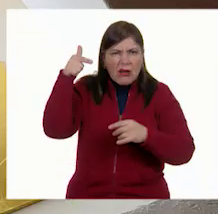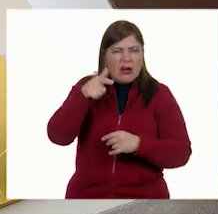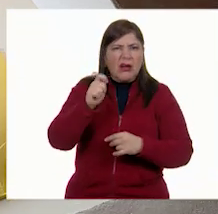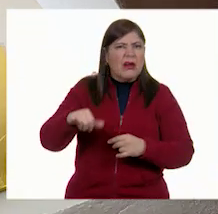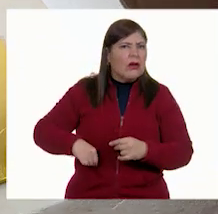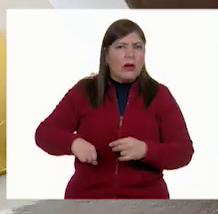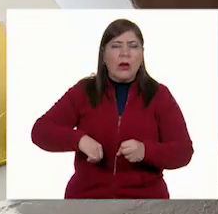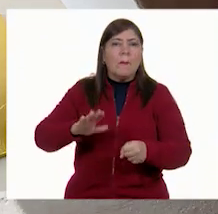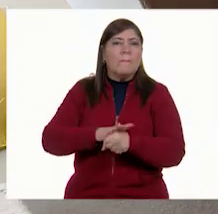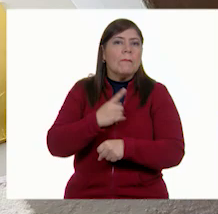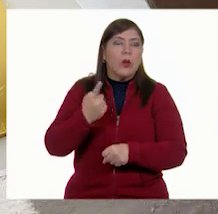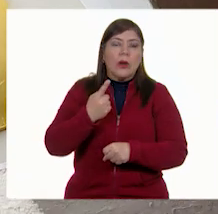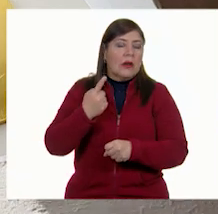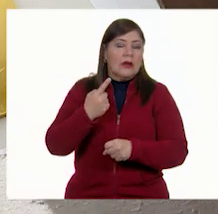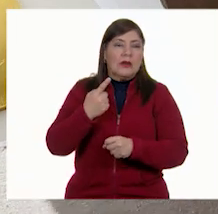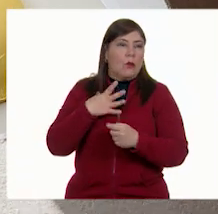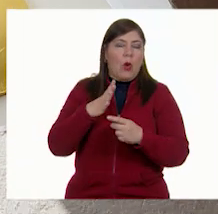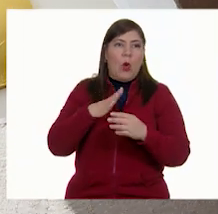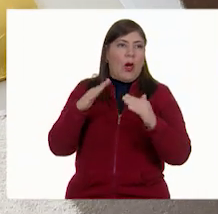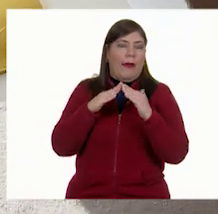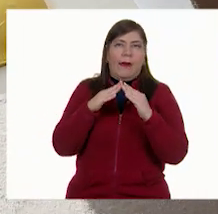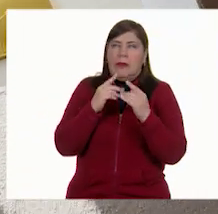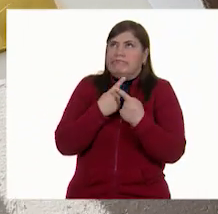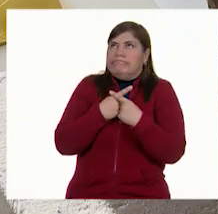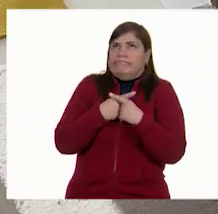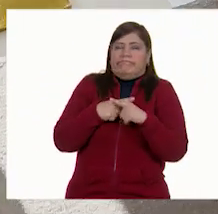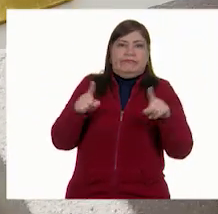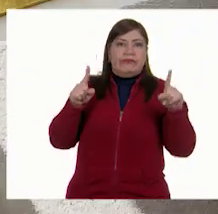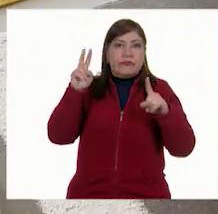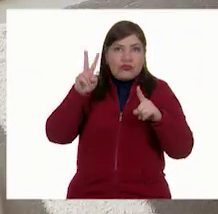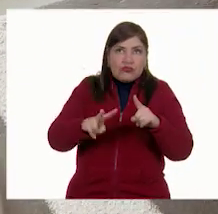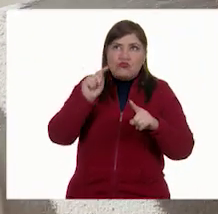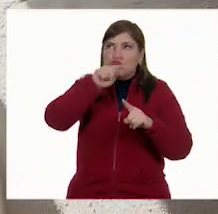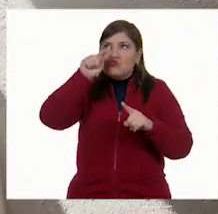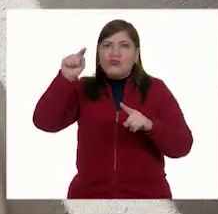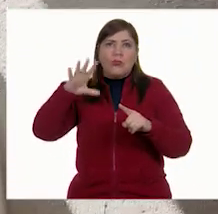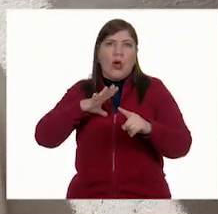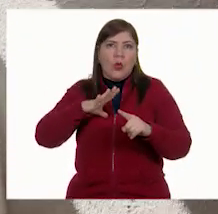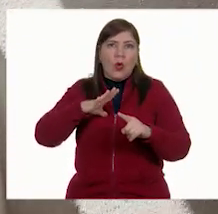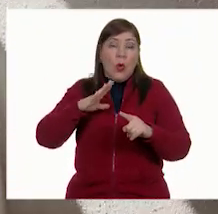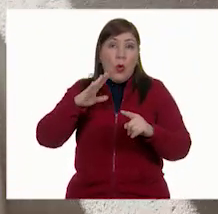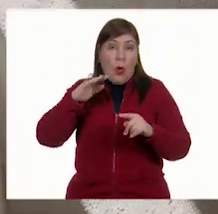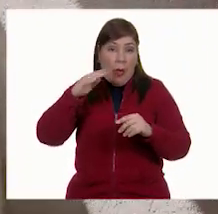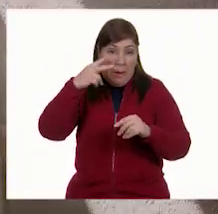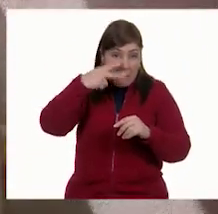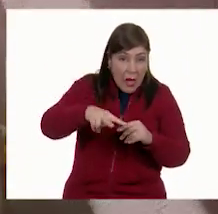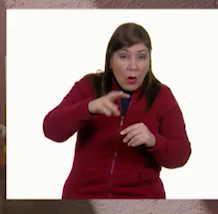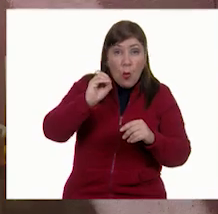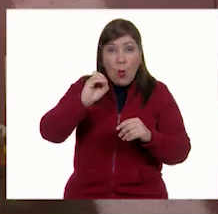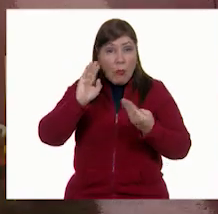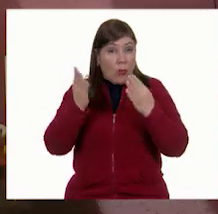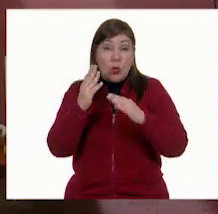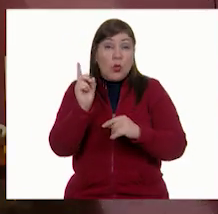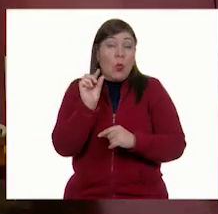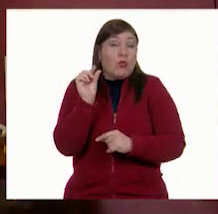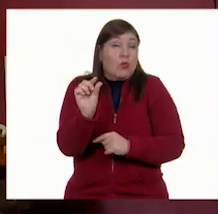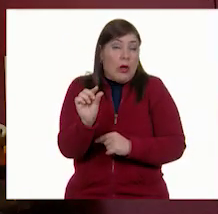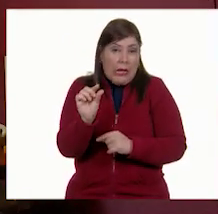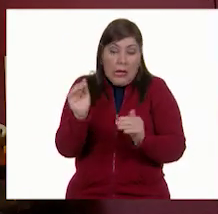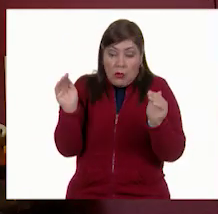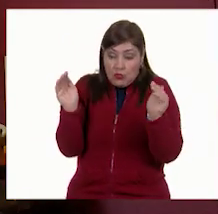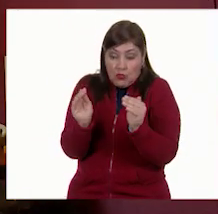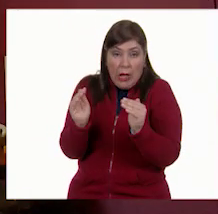porque es una casa sui generis. Es una casa como no hay muchas ni en México ni en el mundo, porque siendo